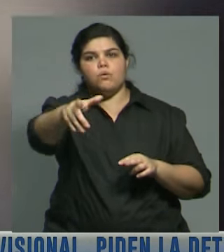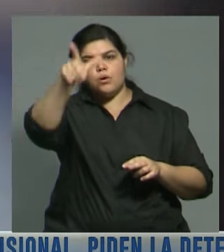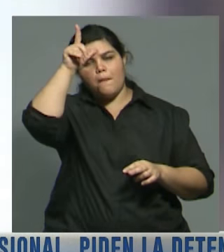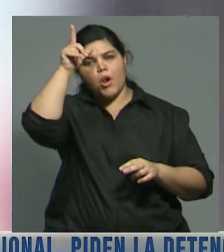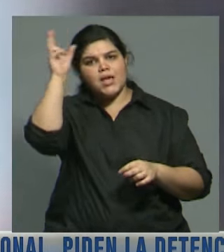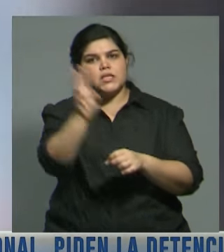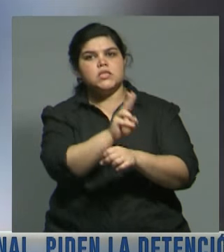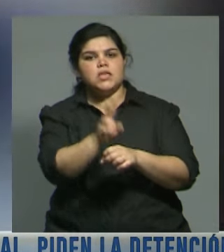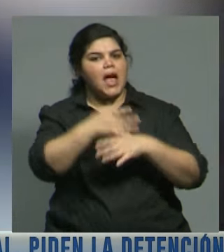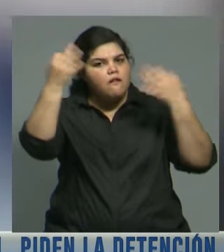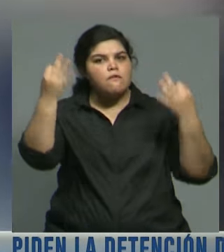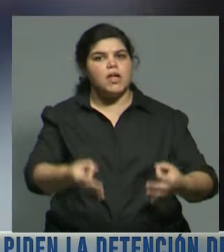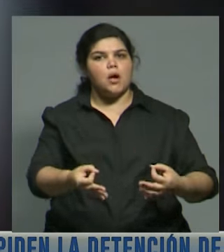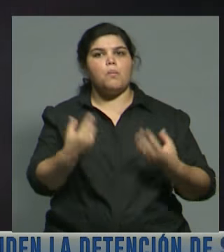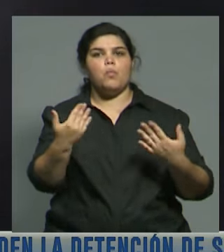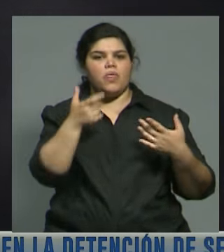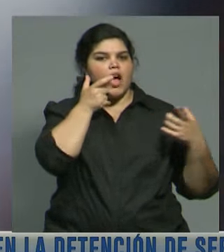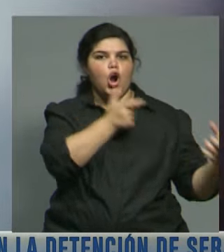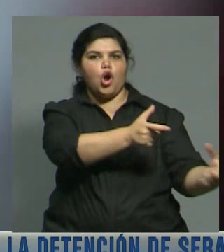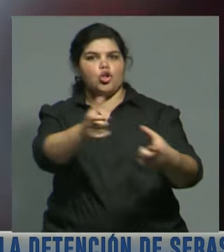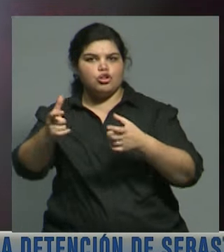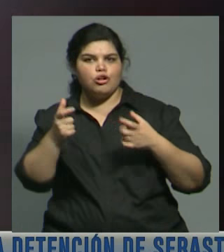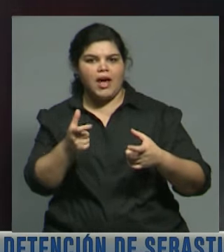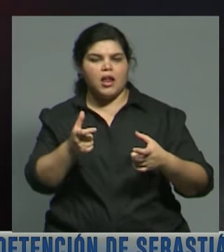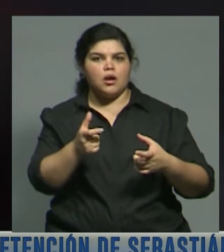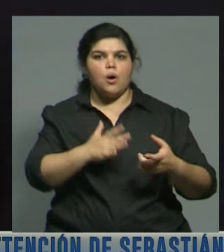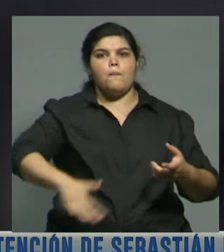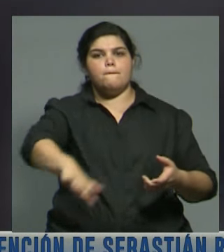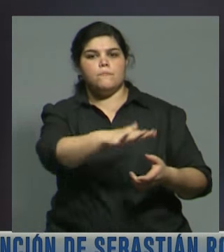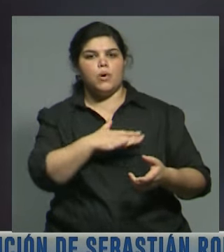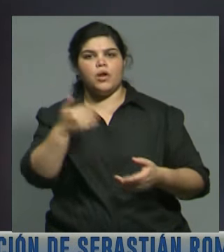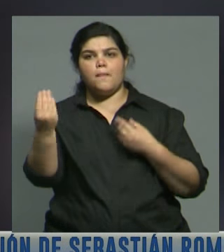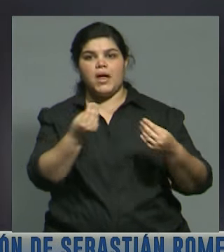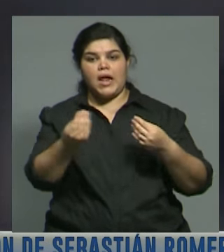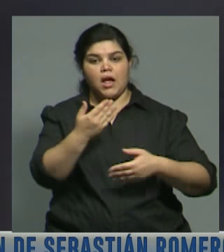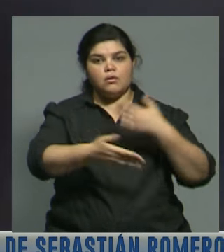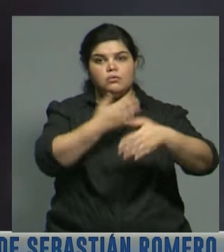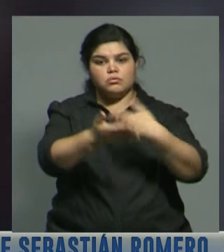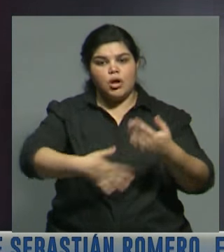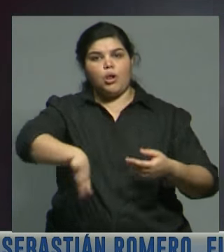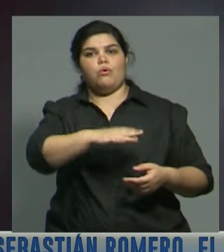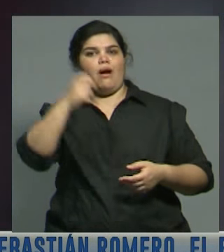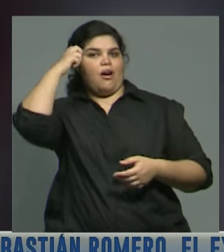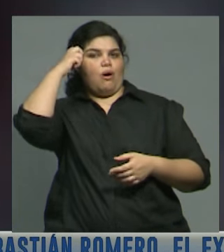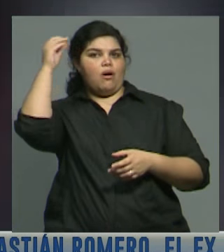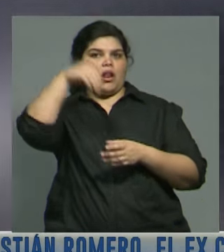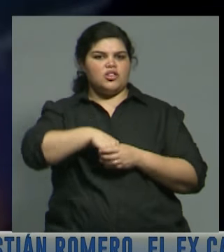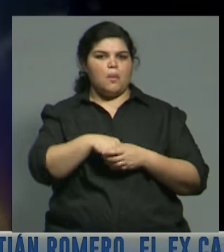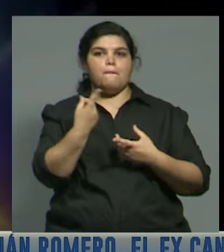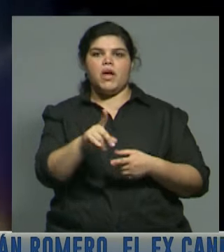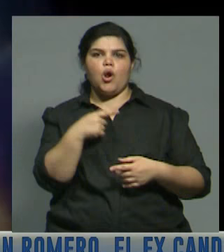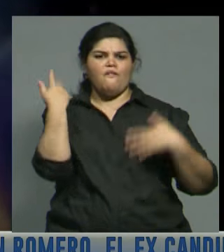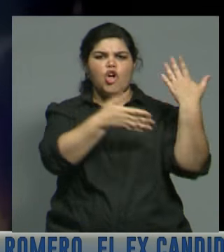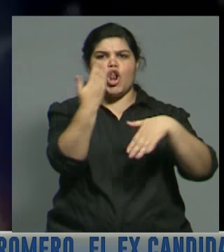de situaciones, en mantener el orden público, en habilitar la continuidad normal del funcionamiento, en este caso del Congreso, sin tener que violentar las